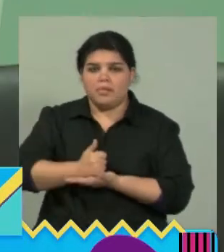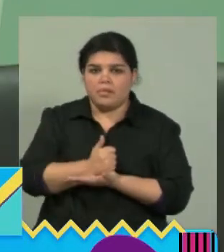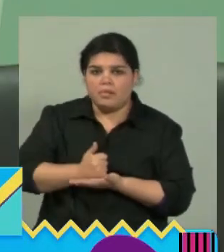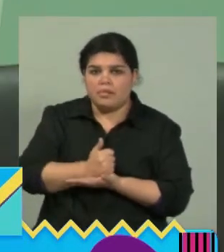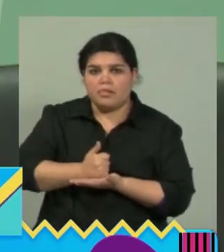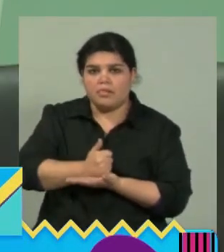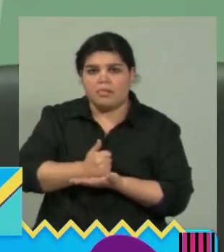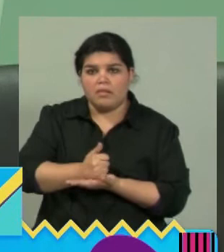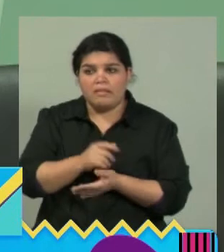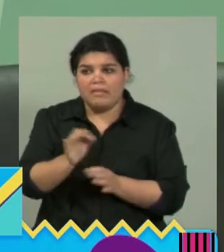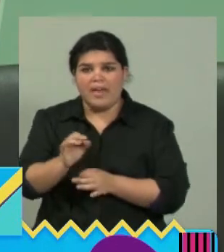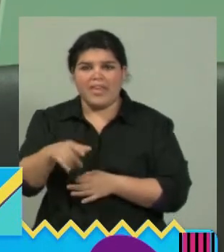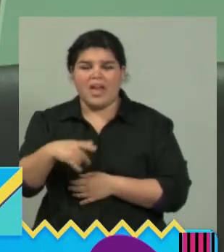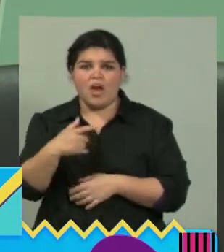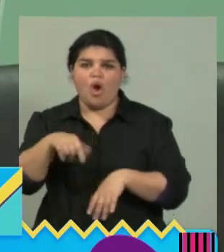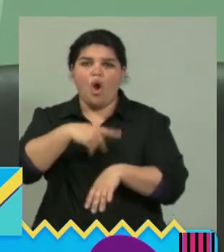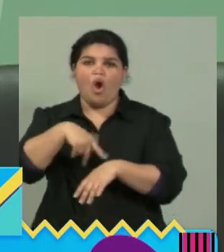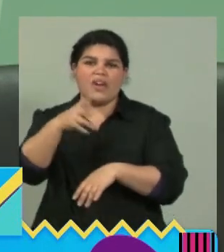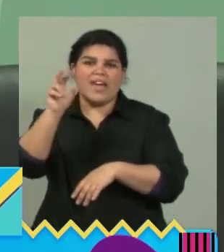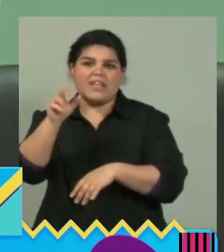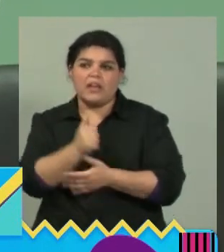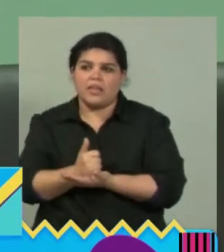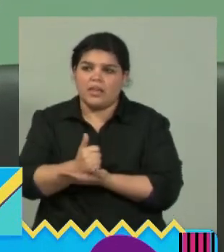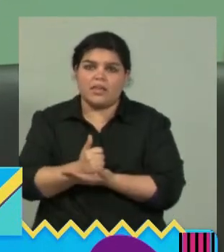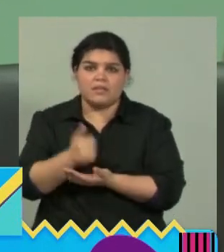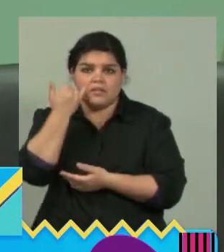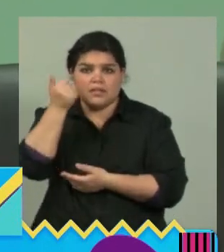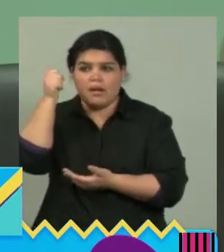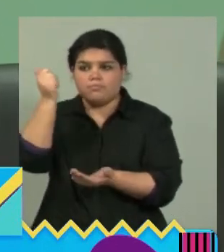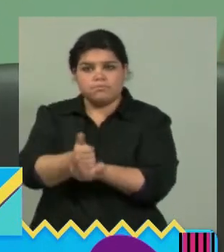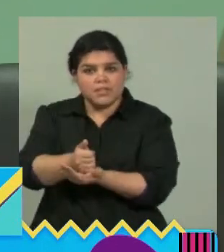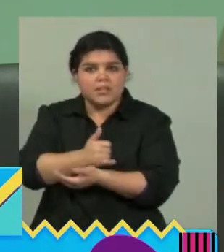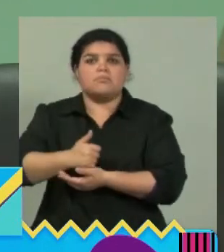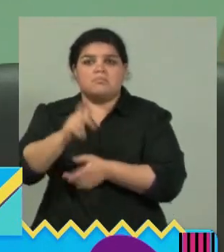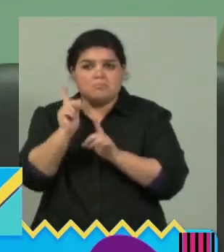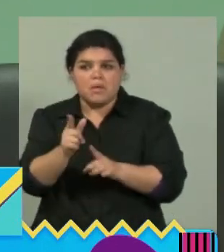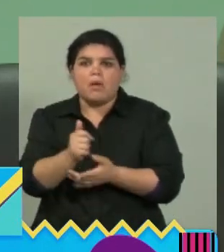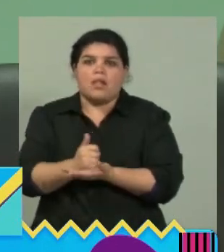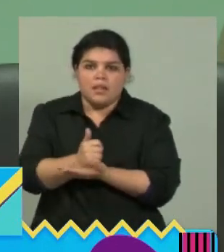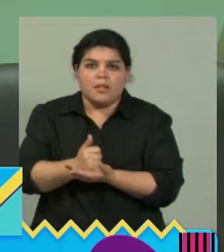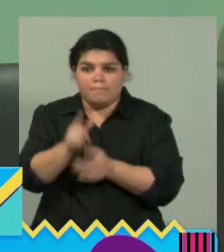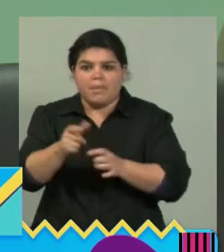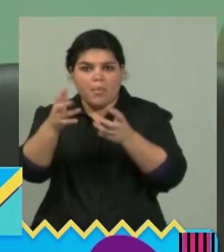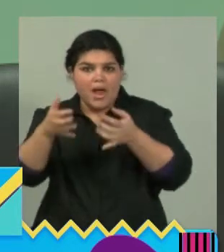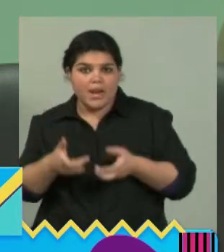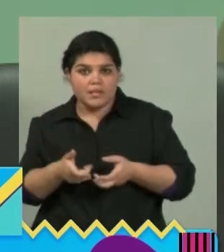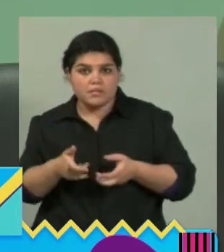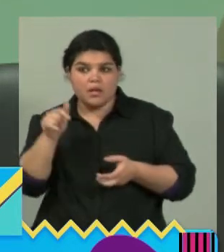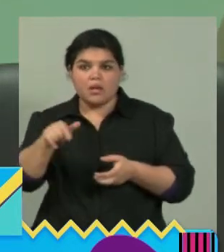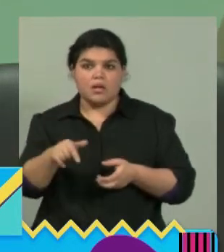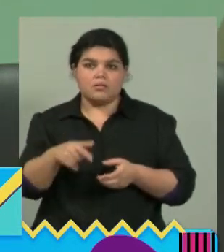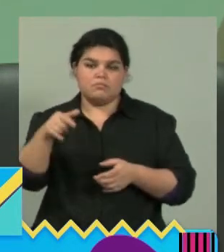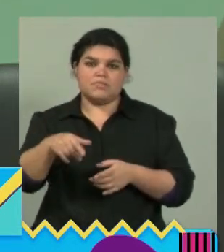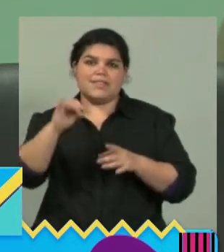intendente, estuvimos al final 30 horas y por eso, por estar ahí 30 horas esperándolo con esos análisis, nos hicieron una